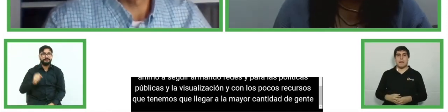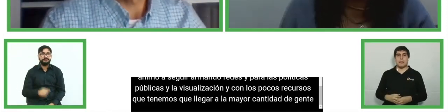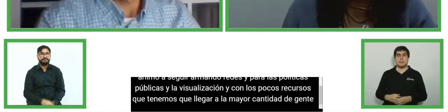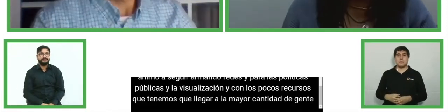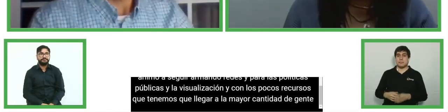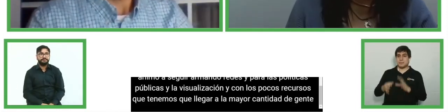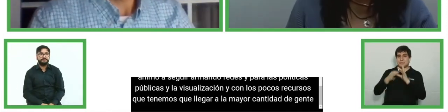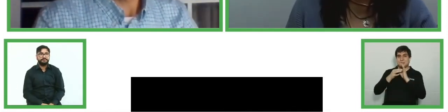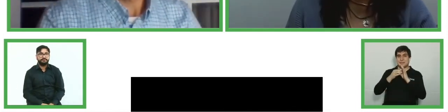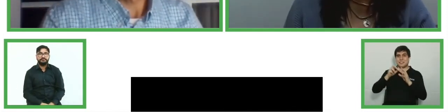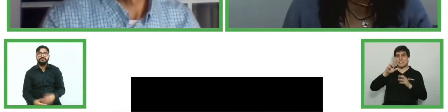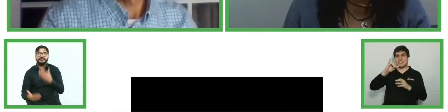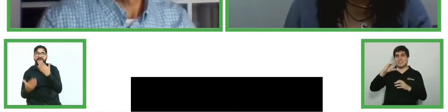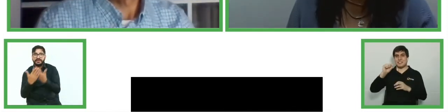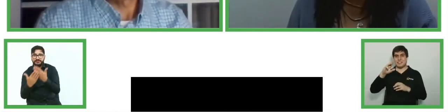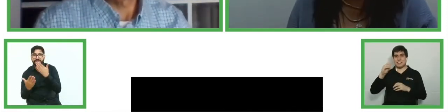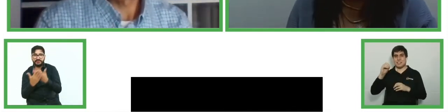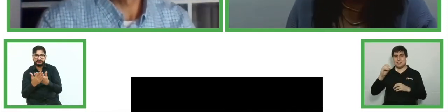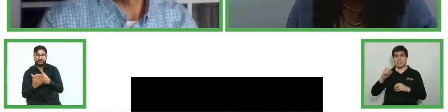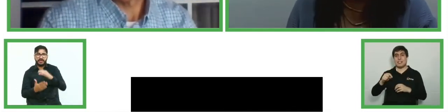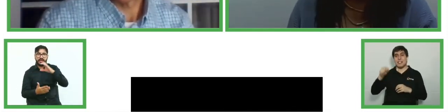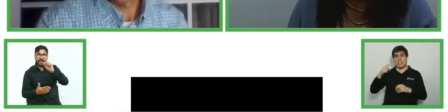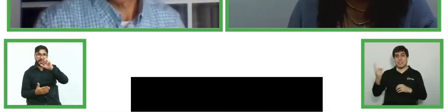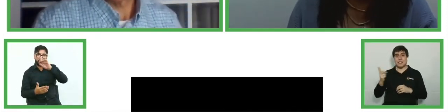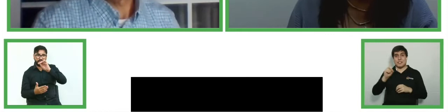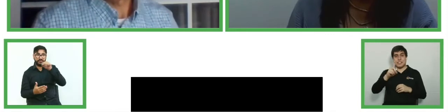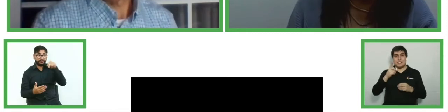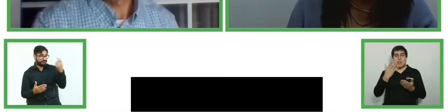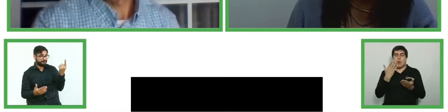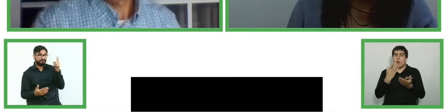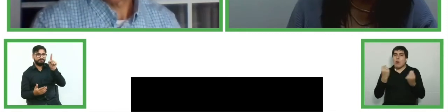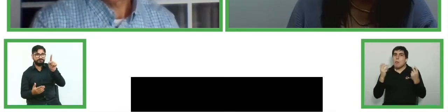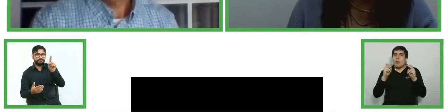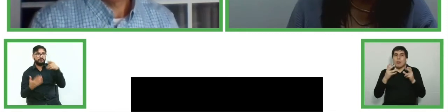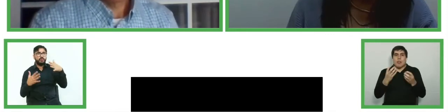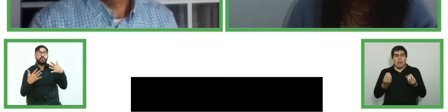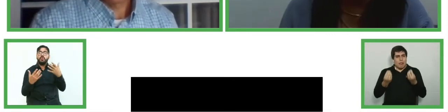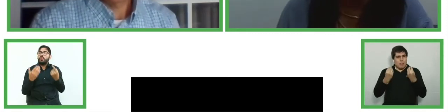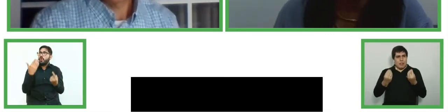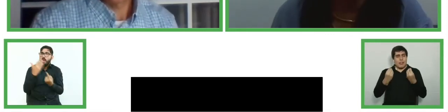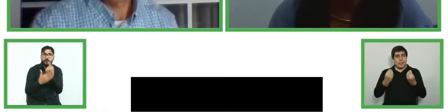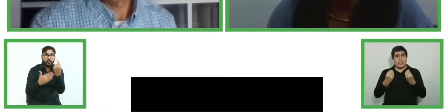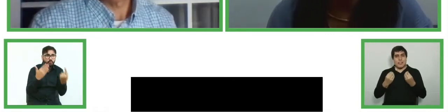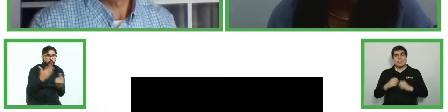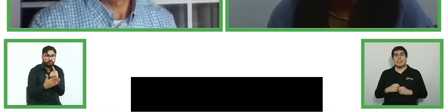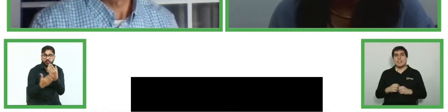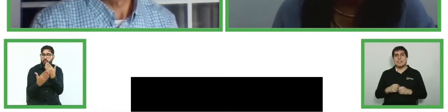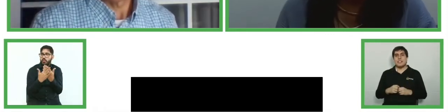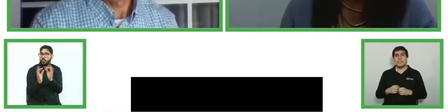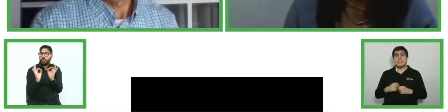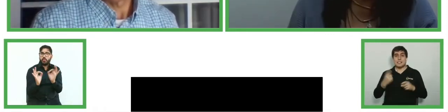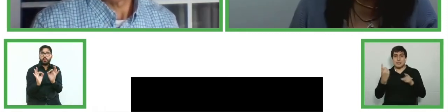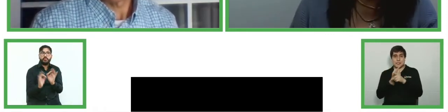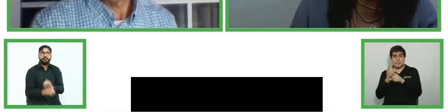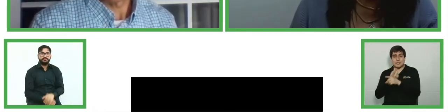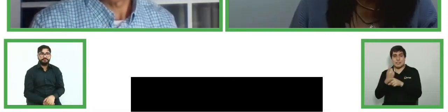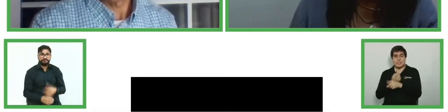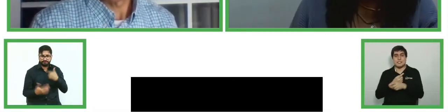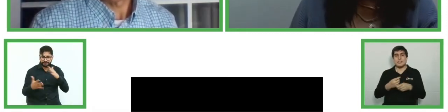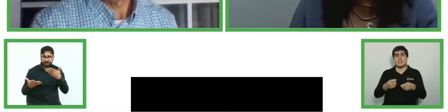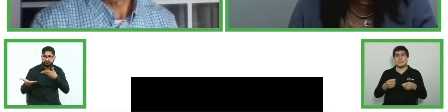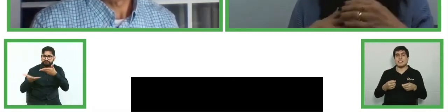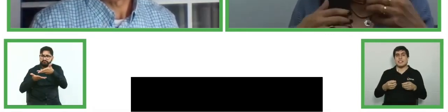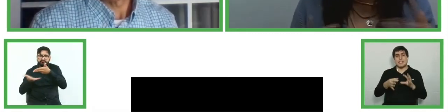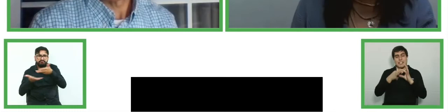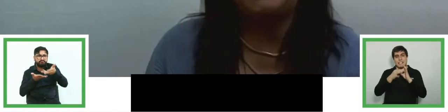Gracias, Ricardo. Y en esta significativa oportunidad de diálogo y encuentro, gracias a Fundación Descúbreme,